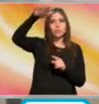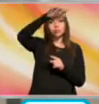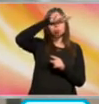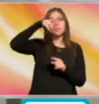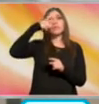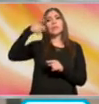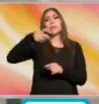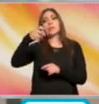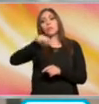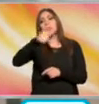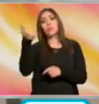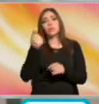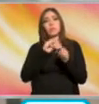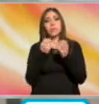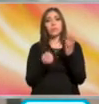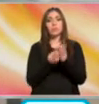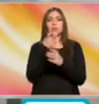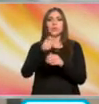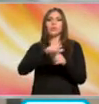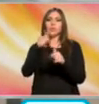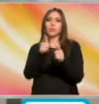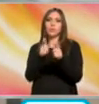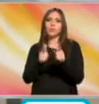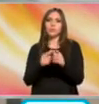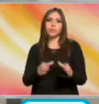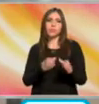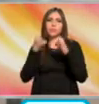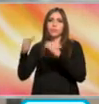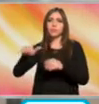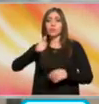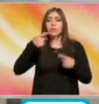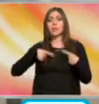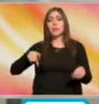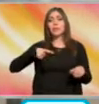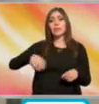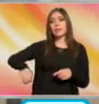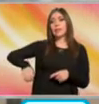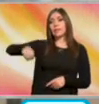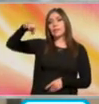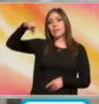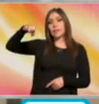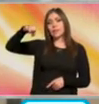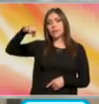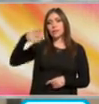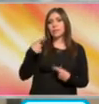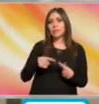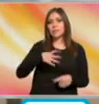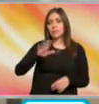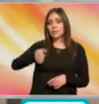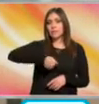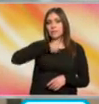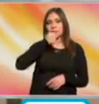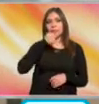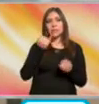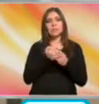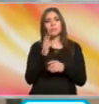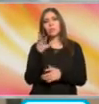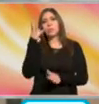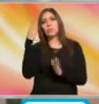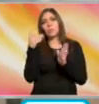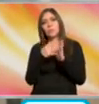nuevo y ese es otro colectivo. Tenemos a los veteranos, que son todas estas personas de la tercera edad, que más o menos te comento que son como